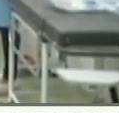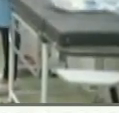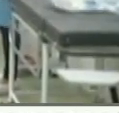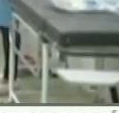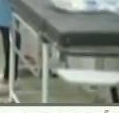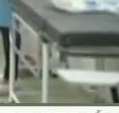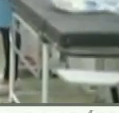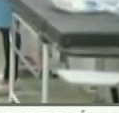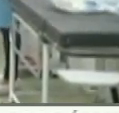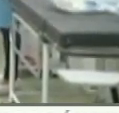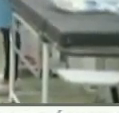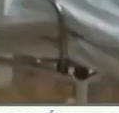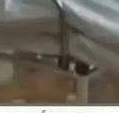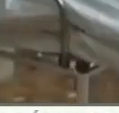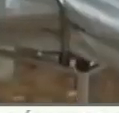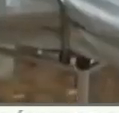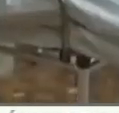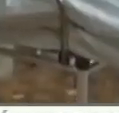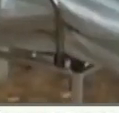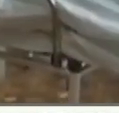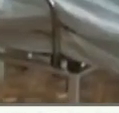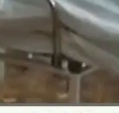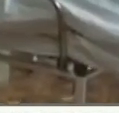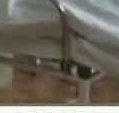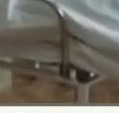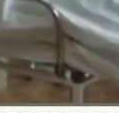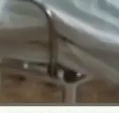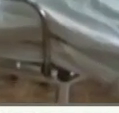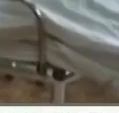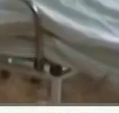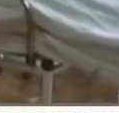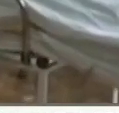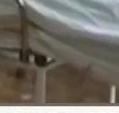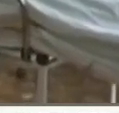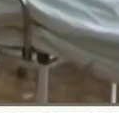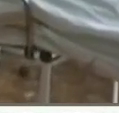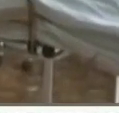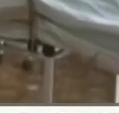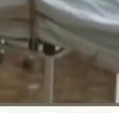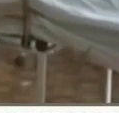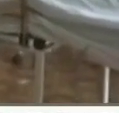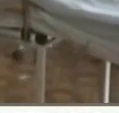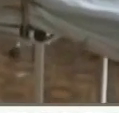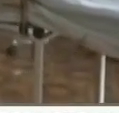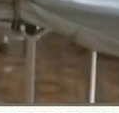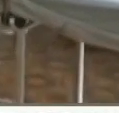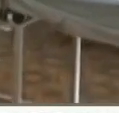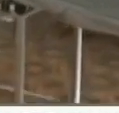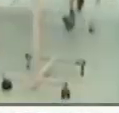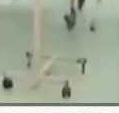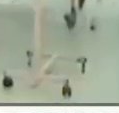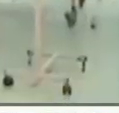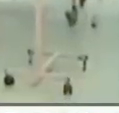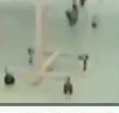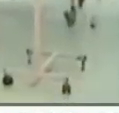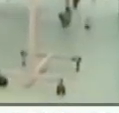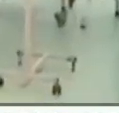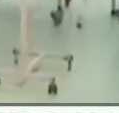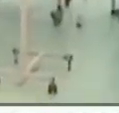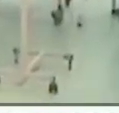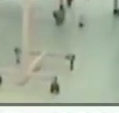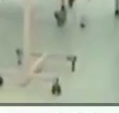cómputo diario de muertes y contagios no para de crecer. La crisis con la detección de las variantes P1 y